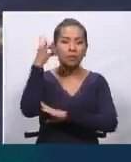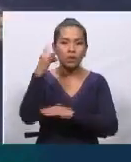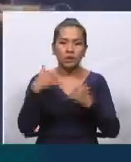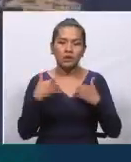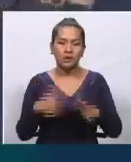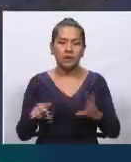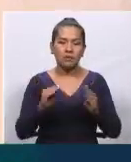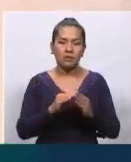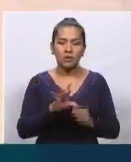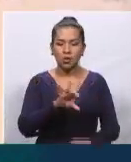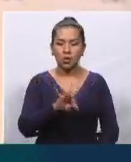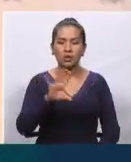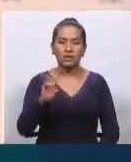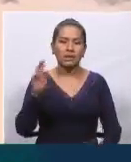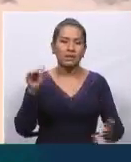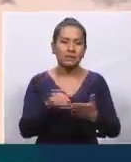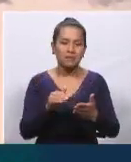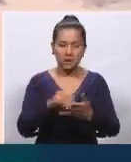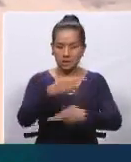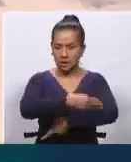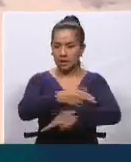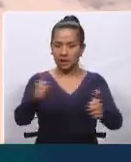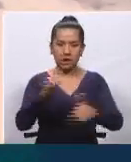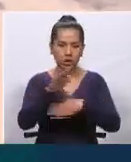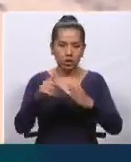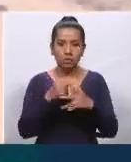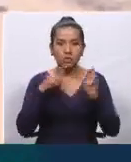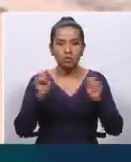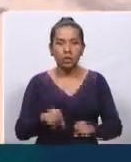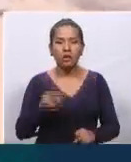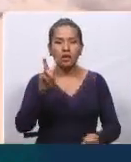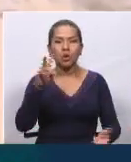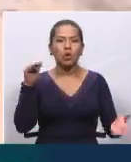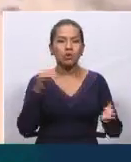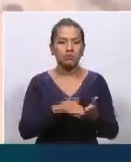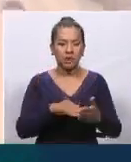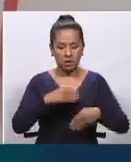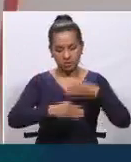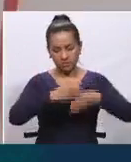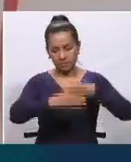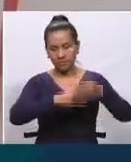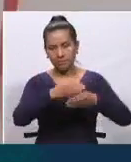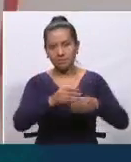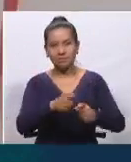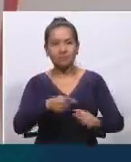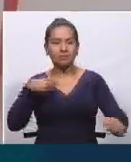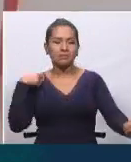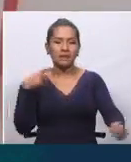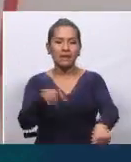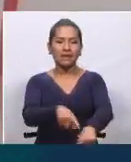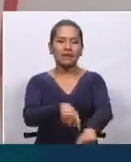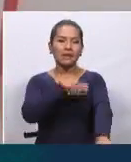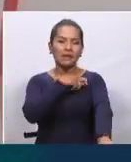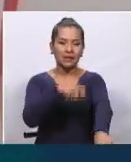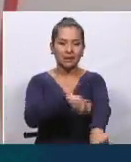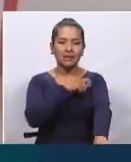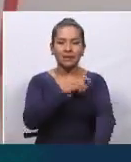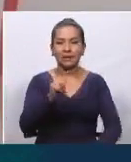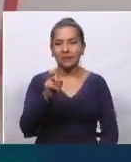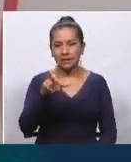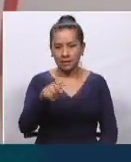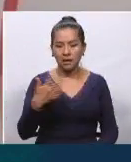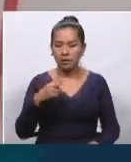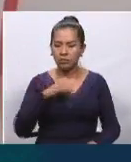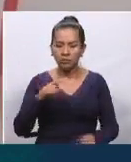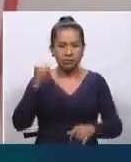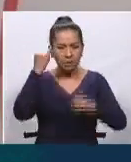hectáreas de producción de coco, lo que permitiría producir 2.000 rollos de tela. El tiempo de desarrollo para este primer prototipo ha sido 3 meses más